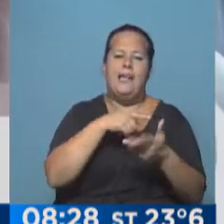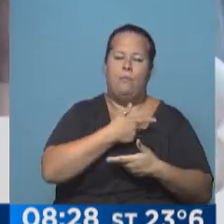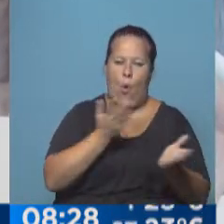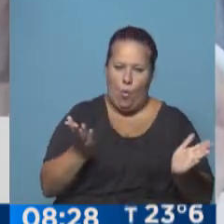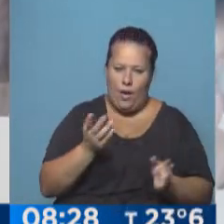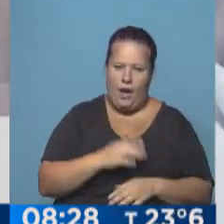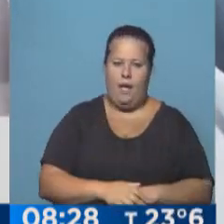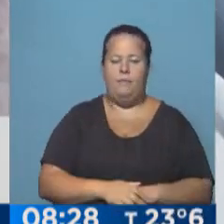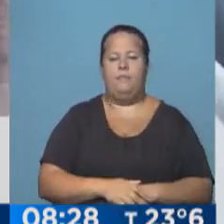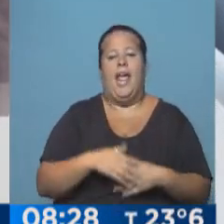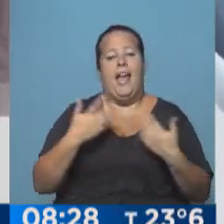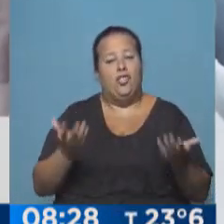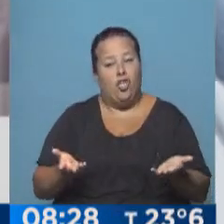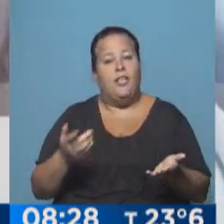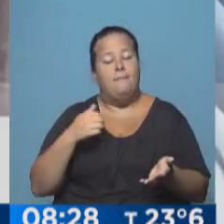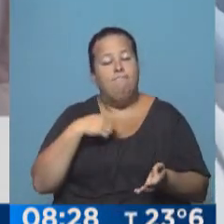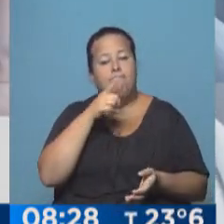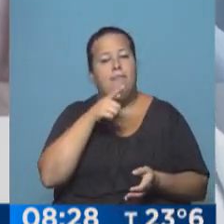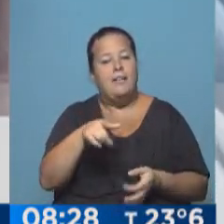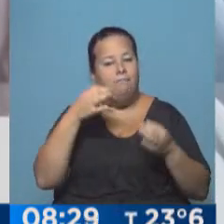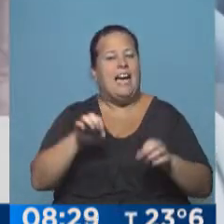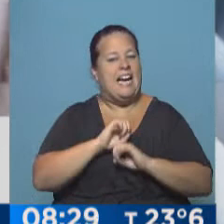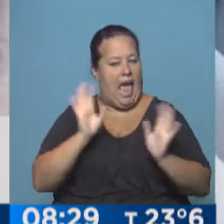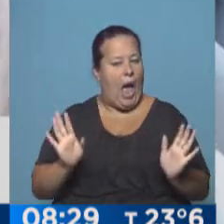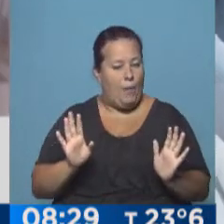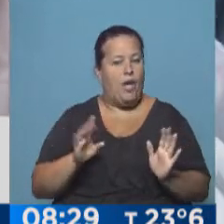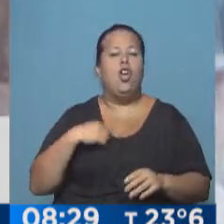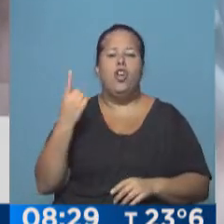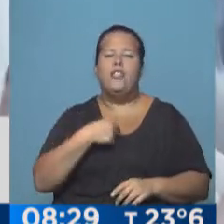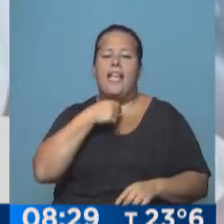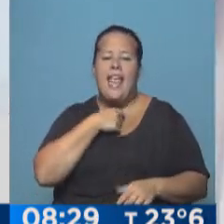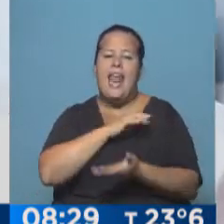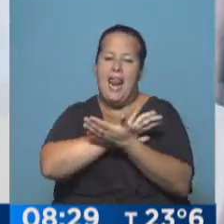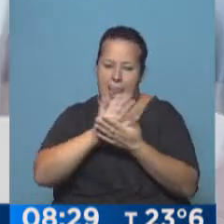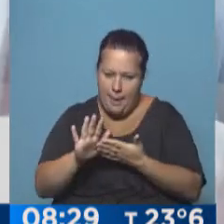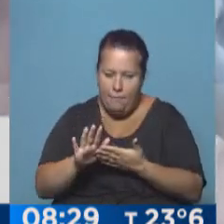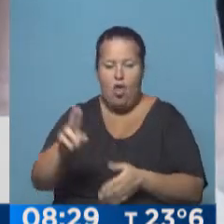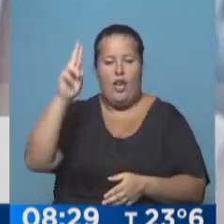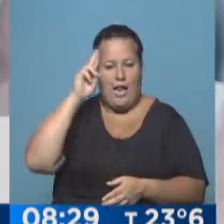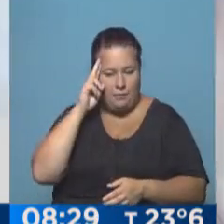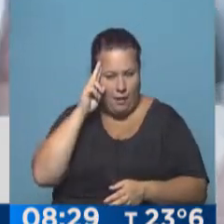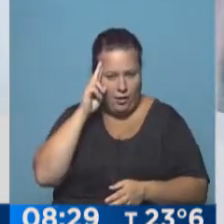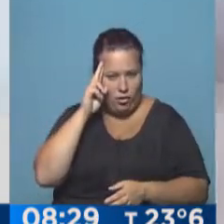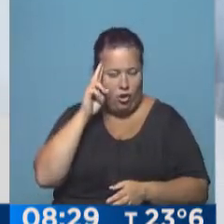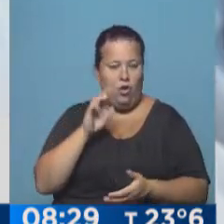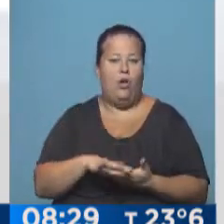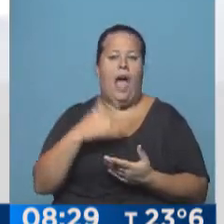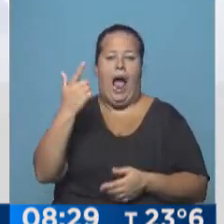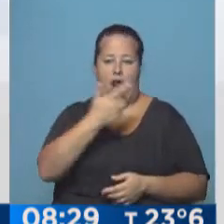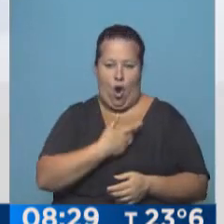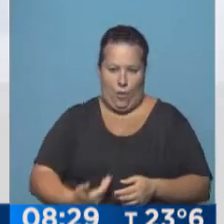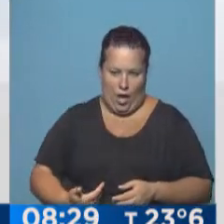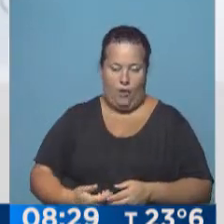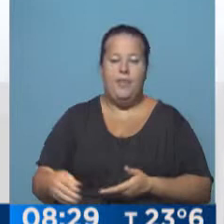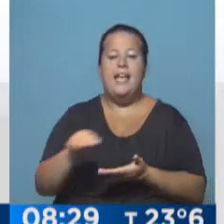públicas. Entonces eso nos pareció realmente grave. Nosotros queremos transparencia y respeto institucional.